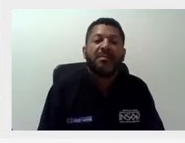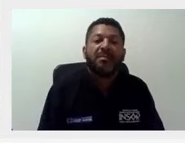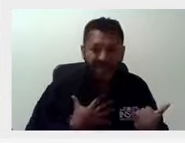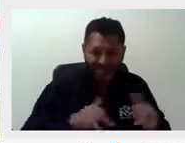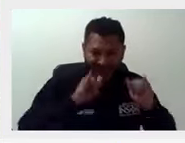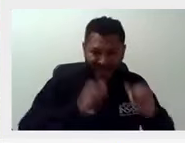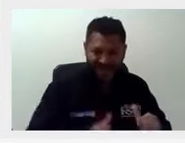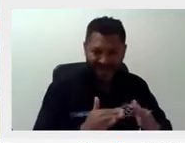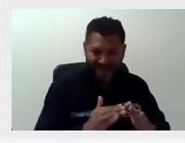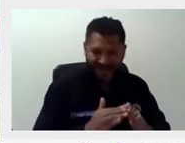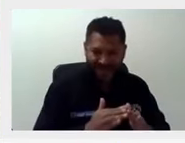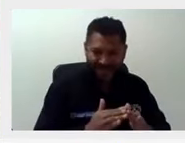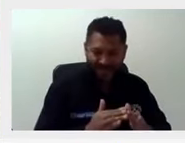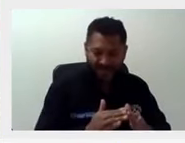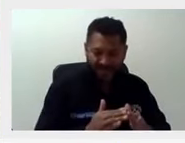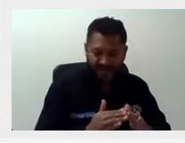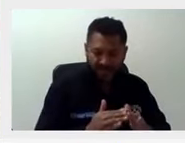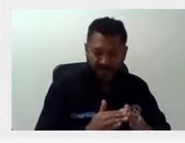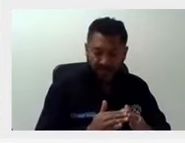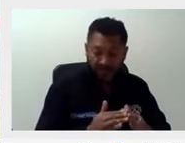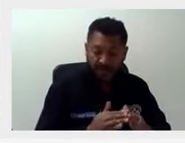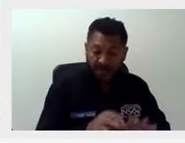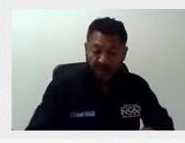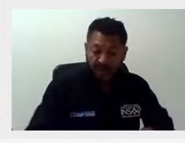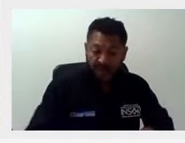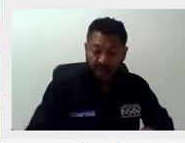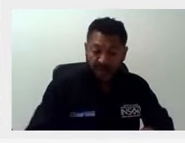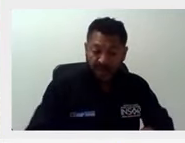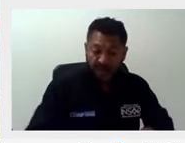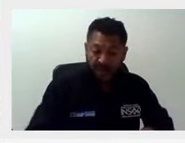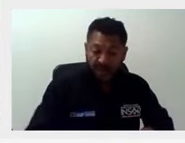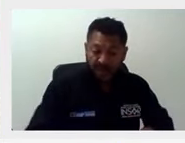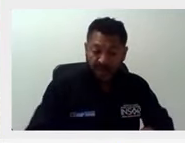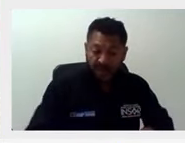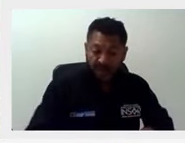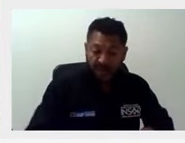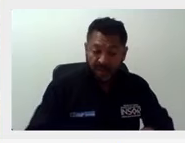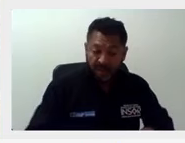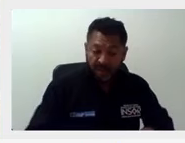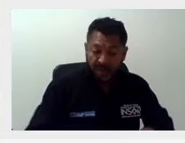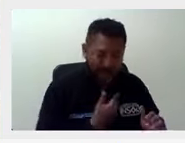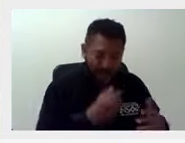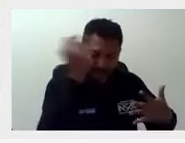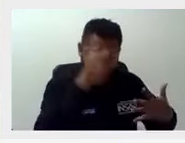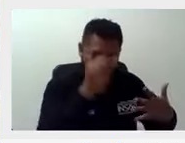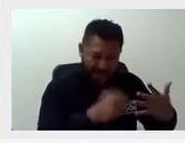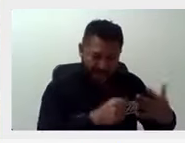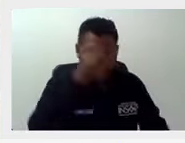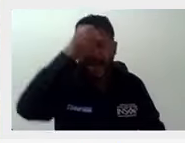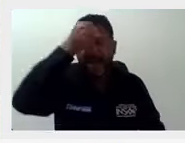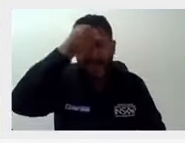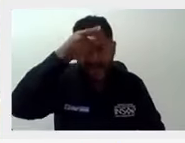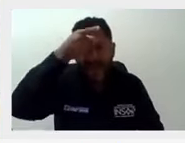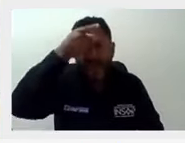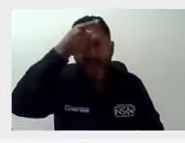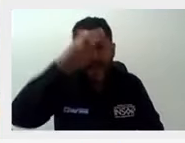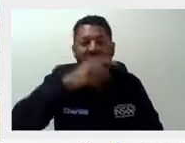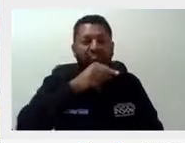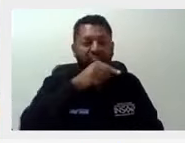casas para acompañamiento educativo. Creo que si el padre